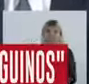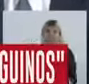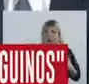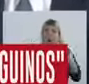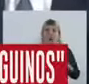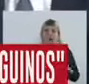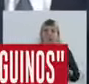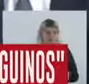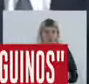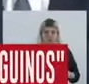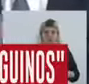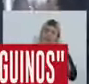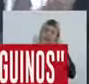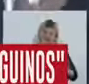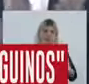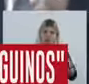gracias.